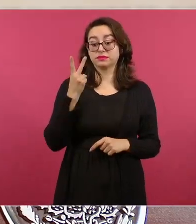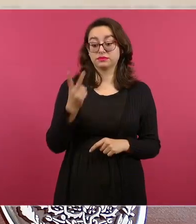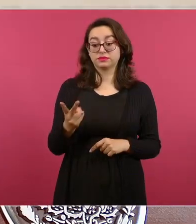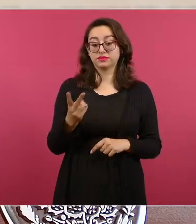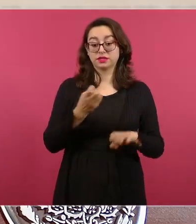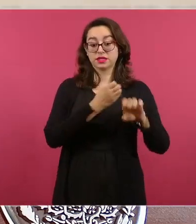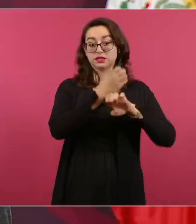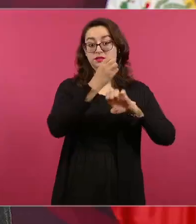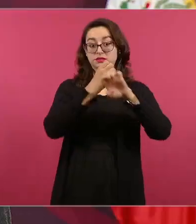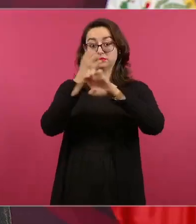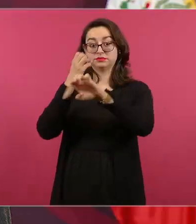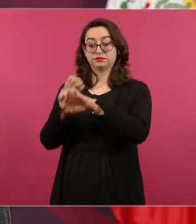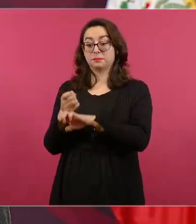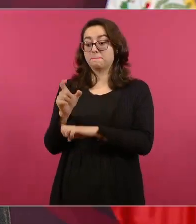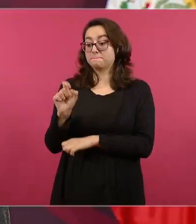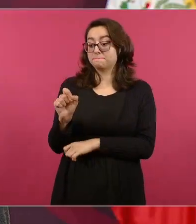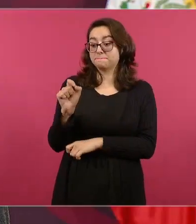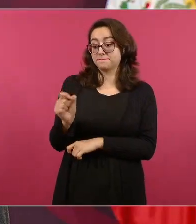23.